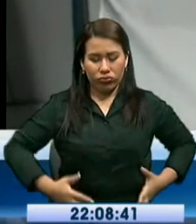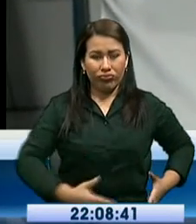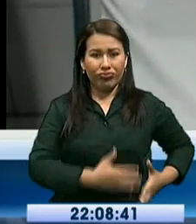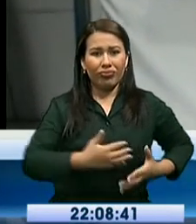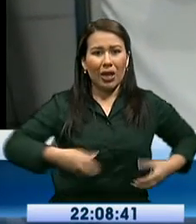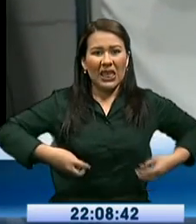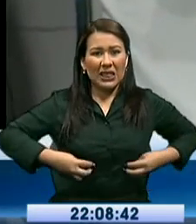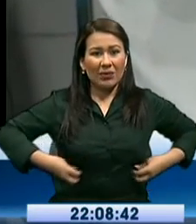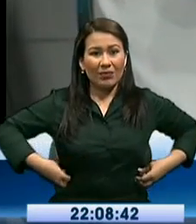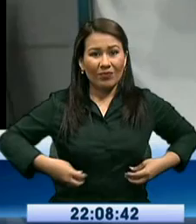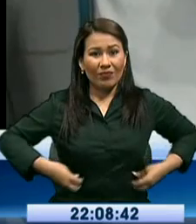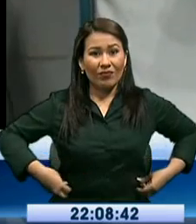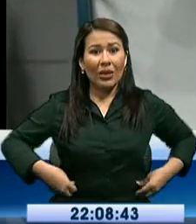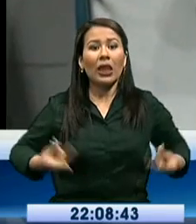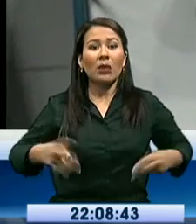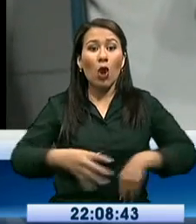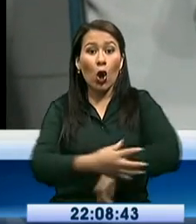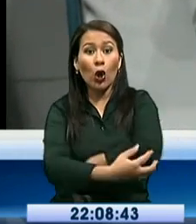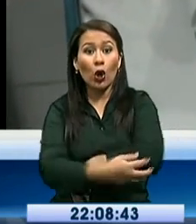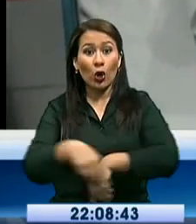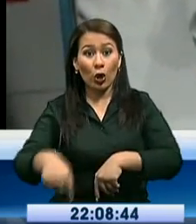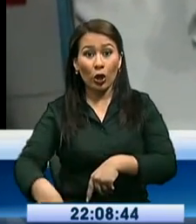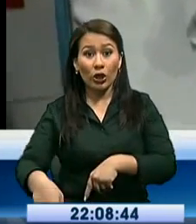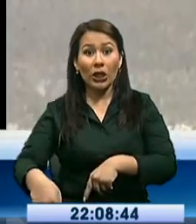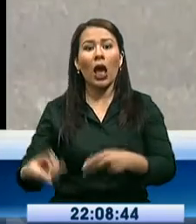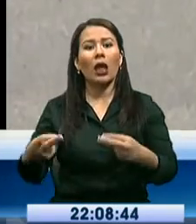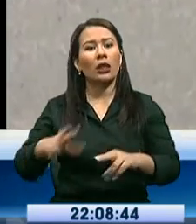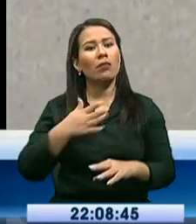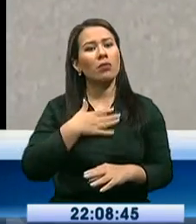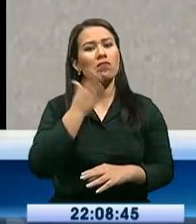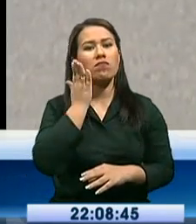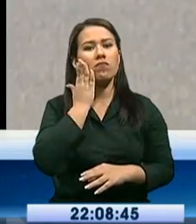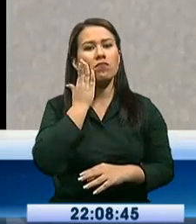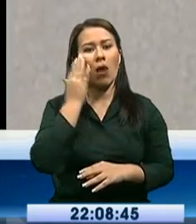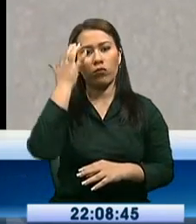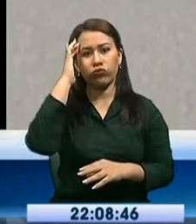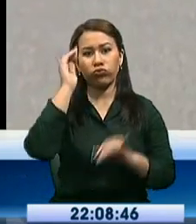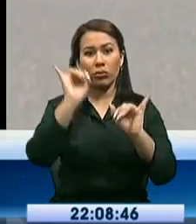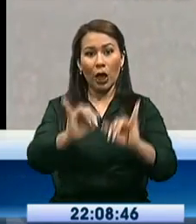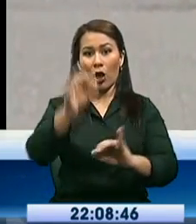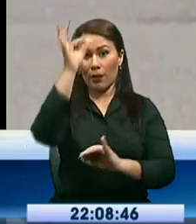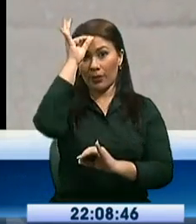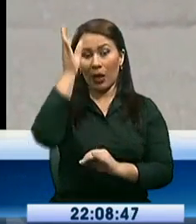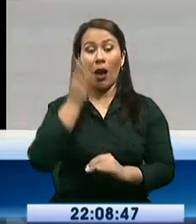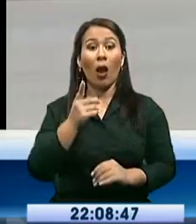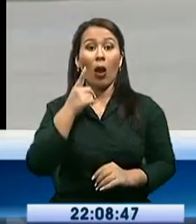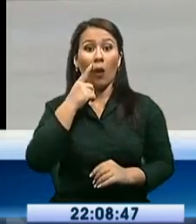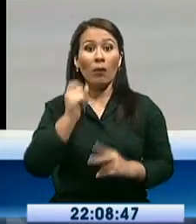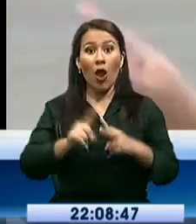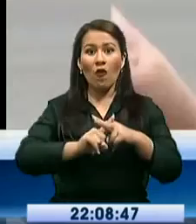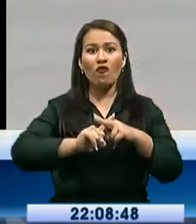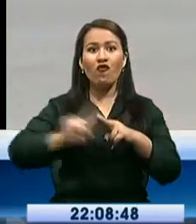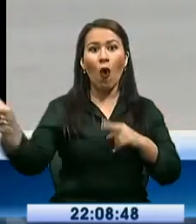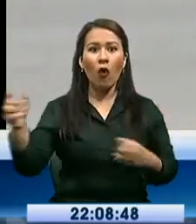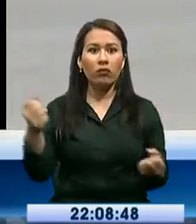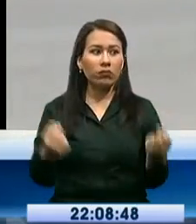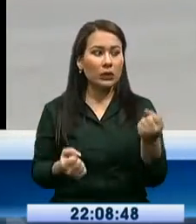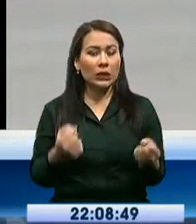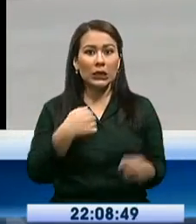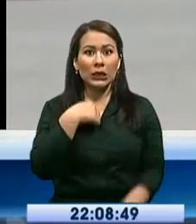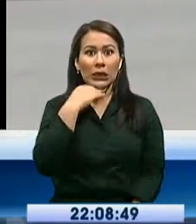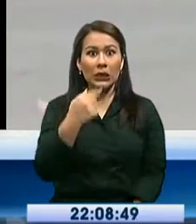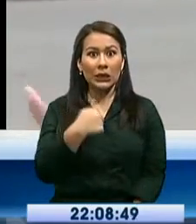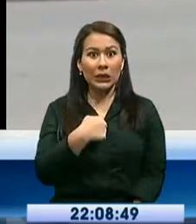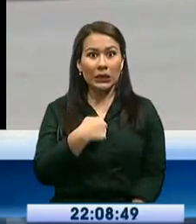costilla y en la rodilla. Ahorita mi mamá está en observación. El implicado se dio a la fuga. El tipo, viendo que fue una imprudencia de